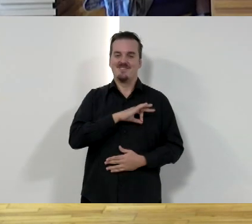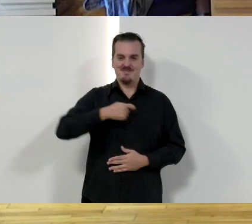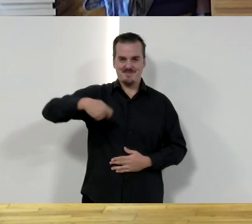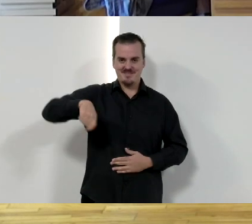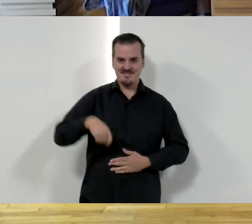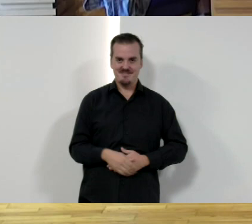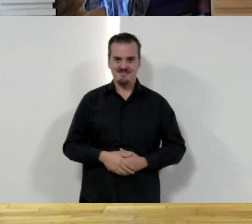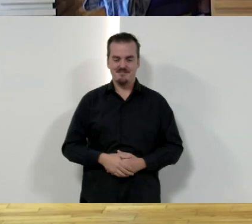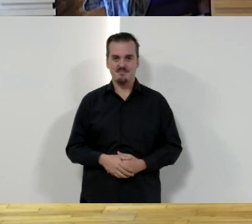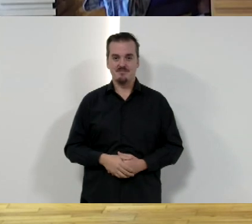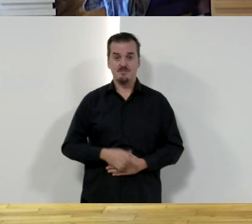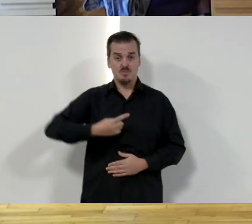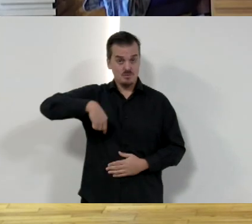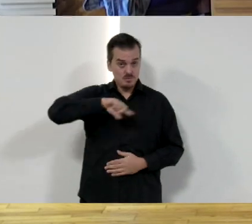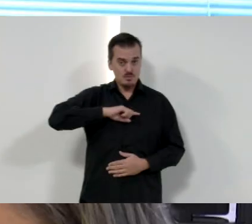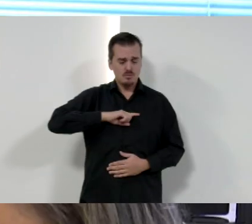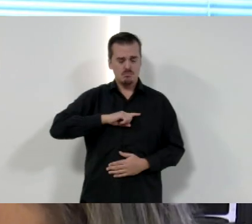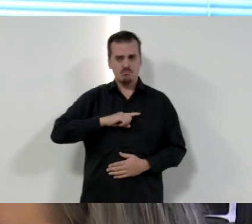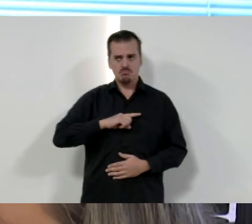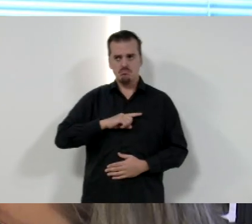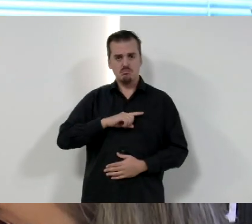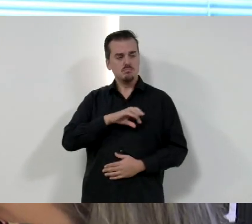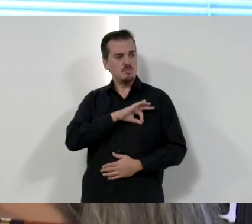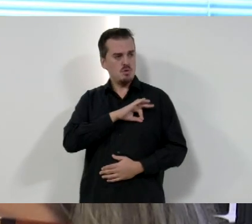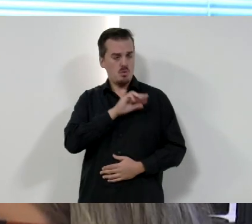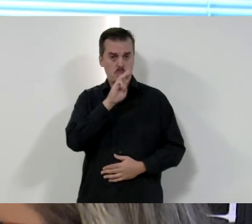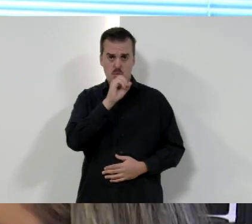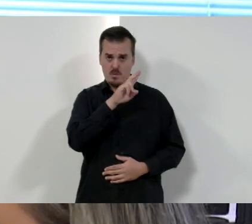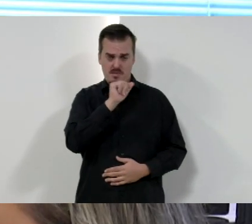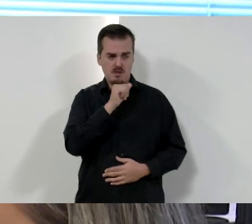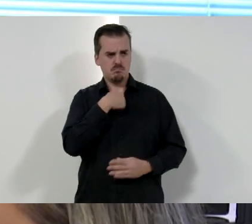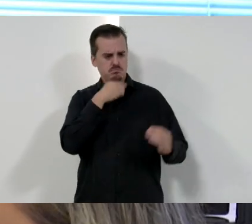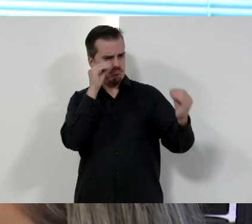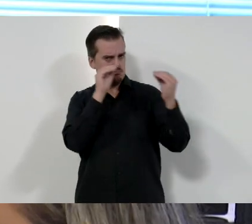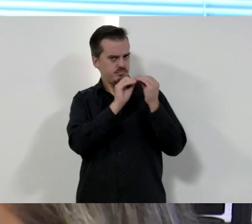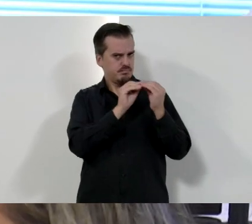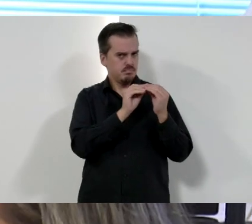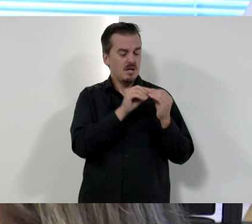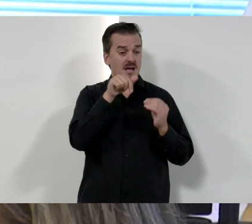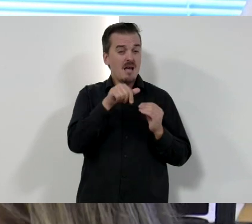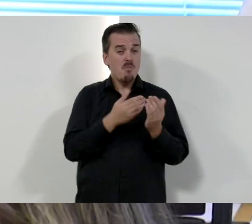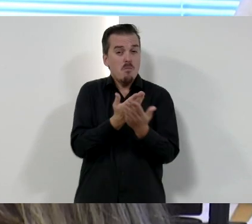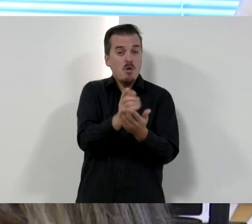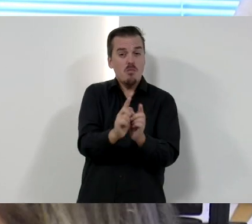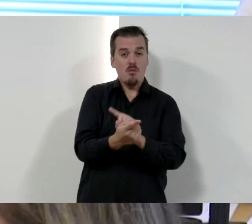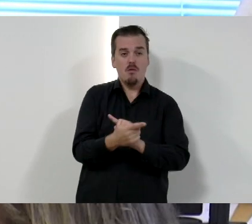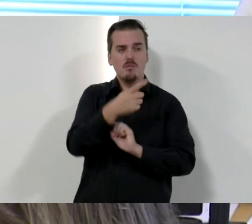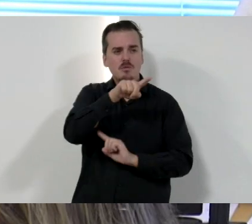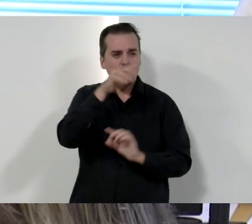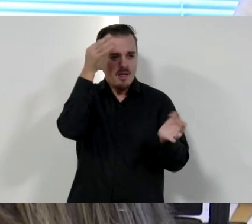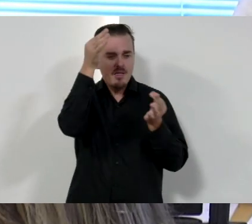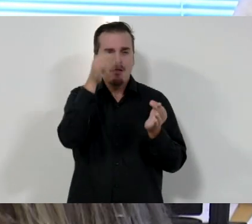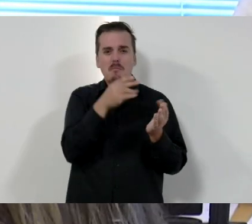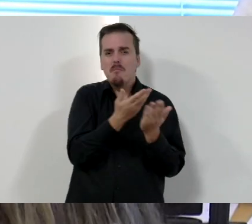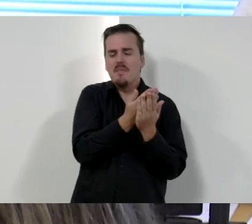Nosotros, señor Poveda, compartimos que con esta moción, más allá de lo concreto y de lo que piden,